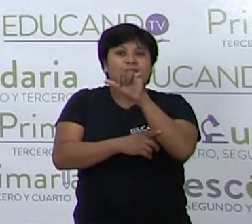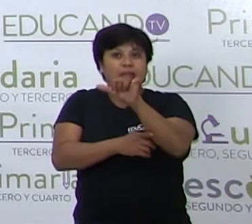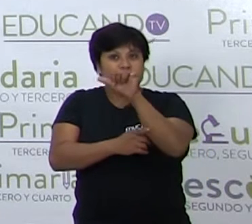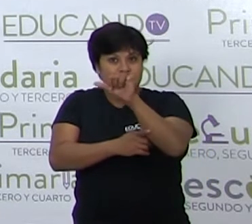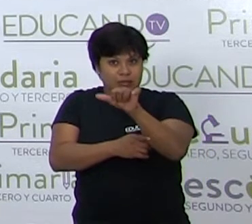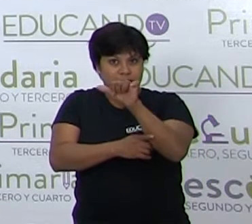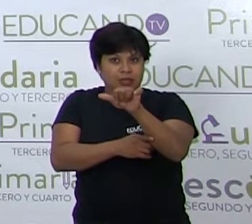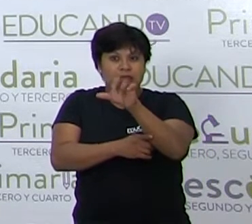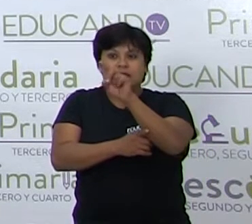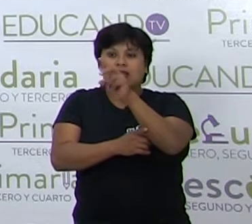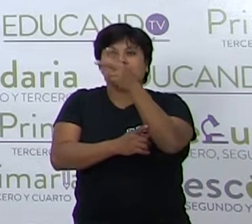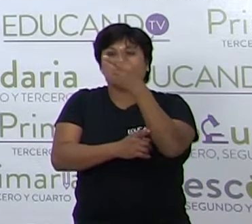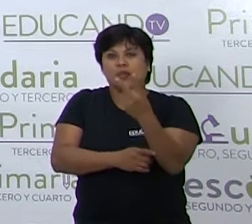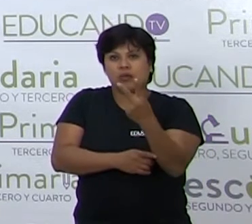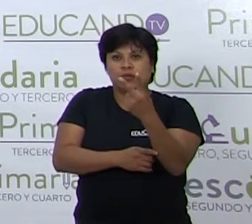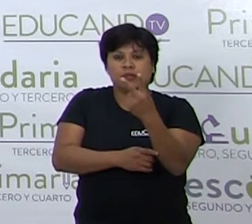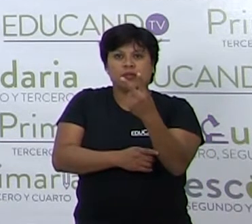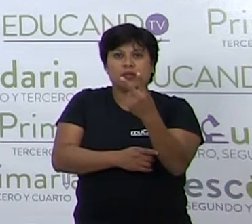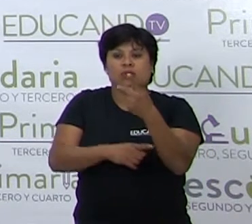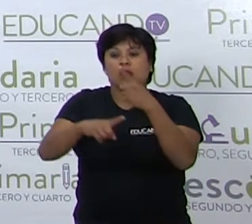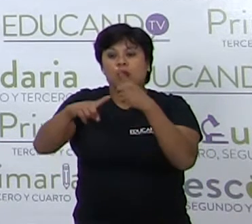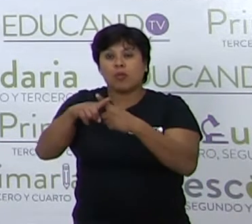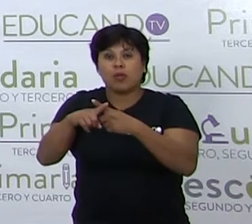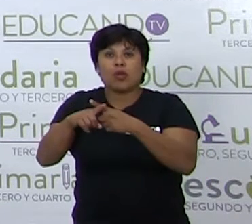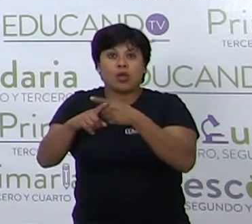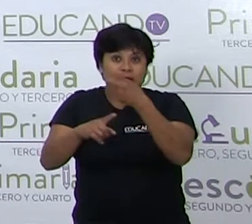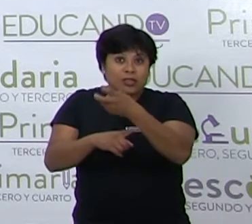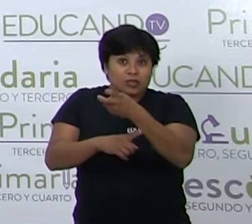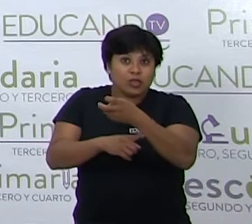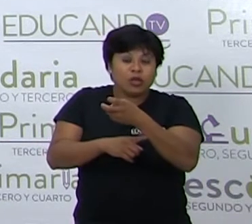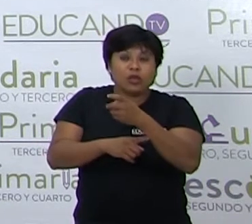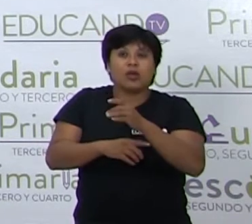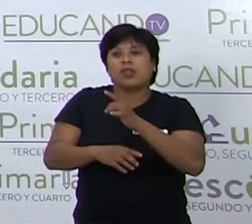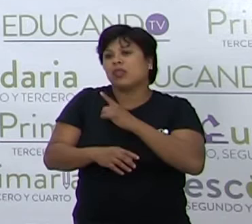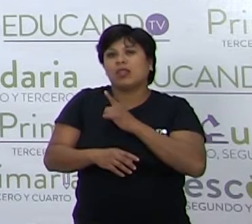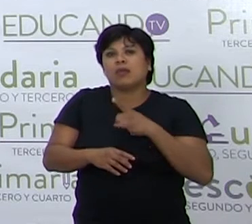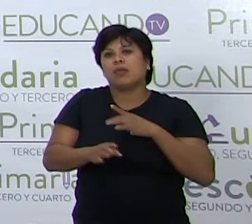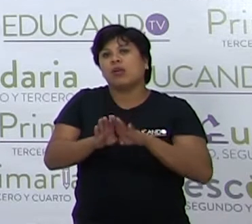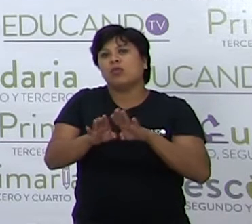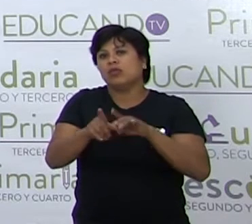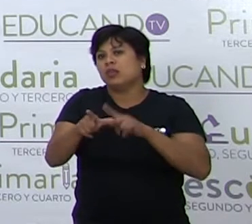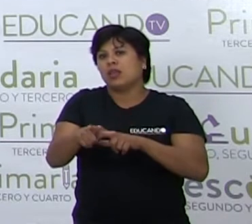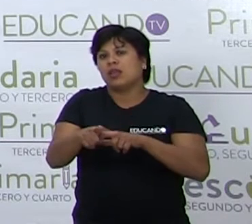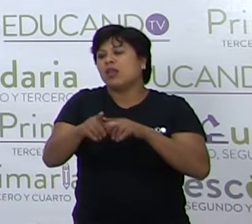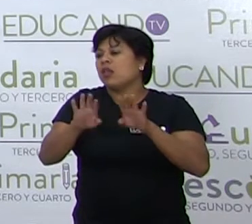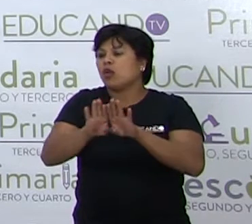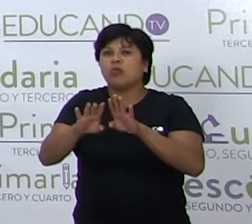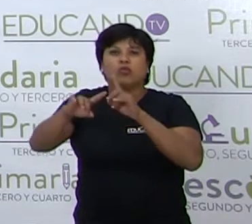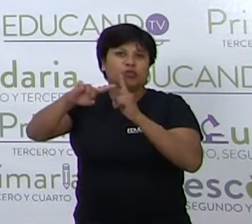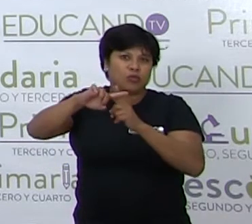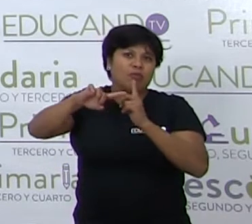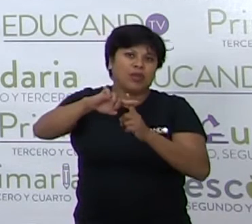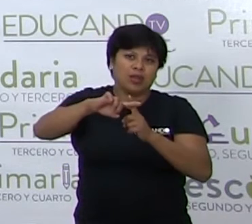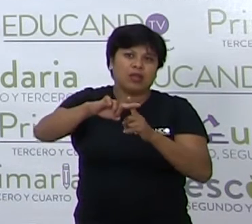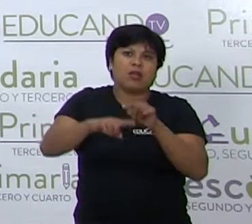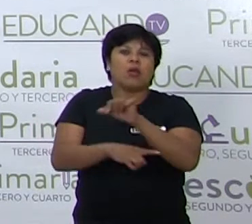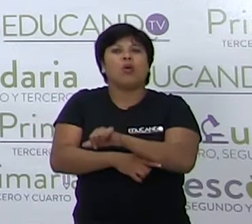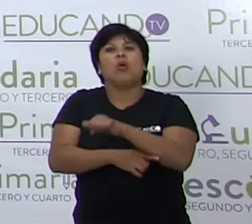16, 32, por lógica, el que sigue también sería sumarle